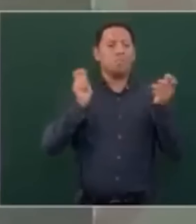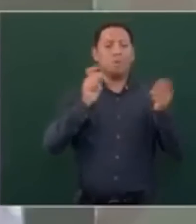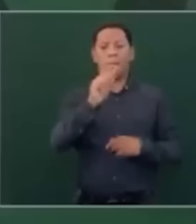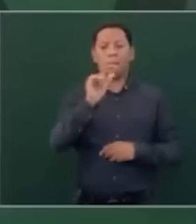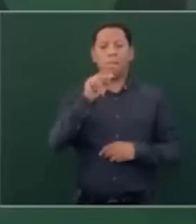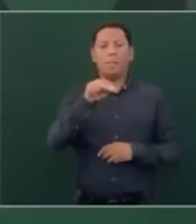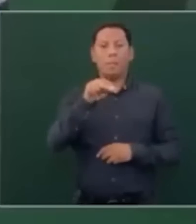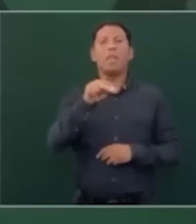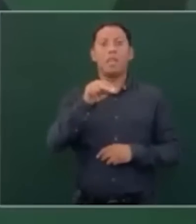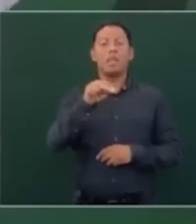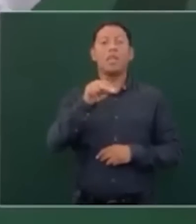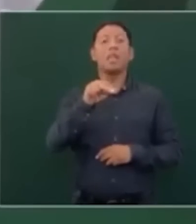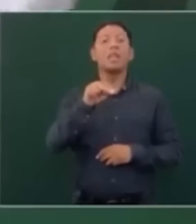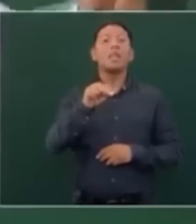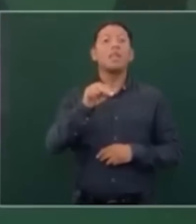el